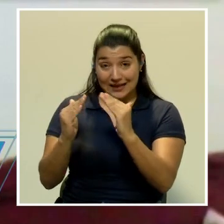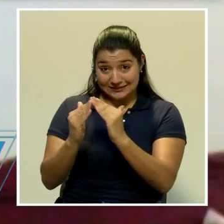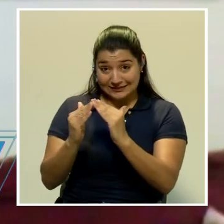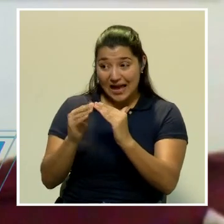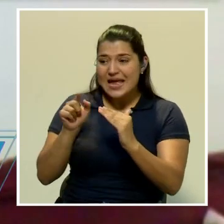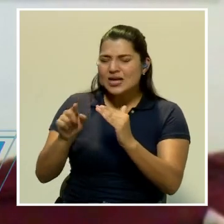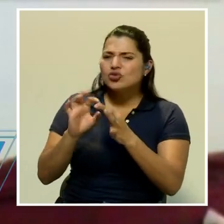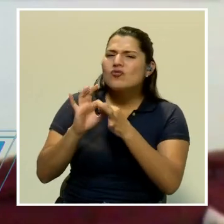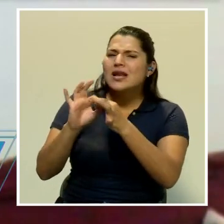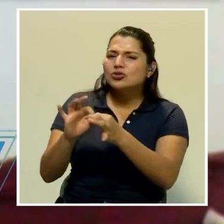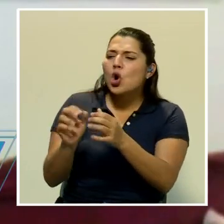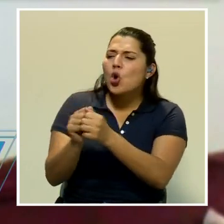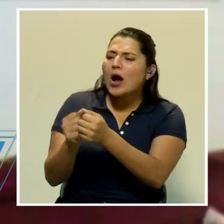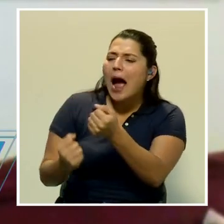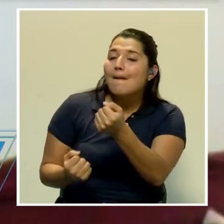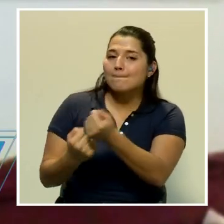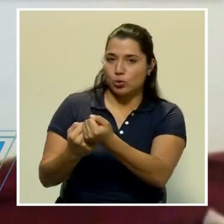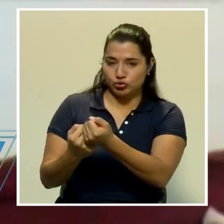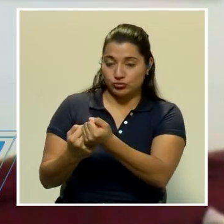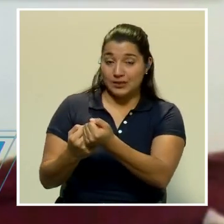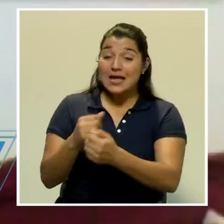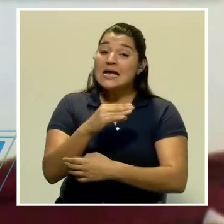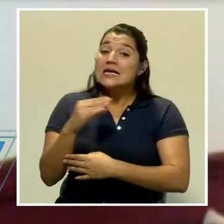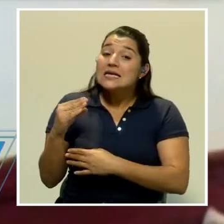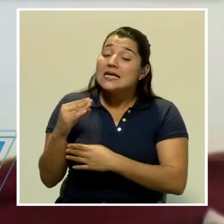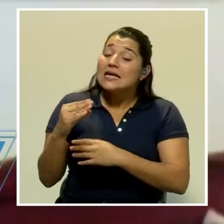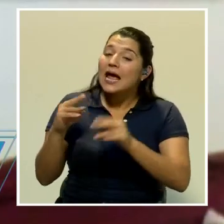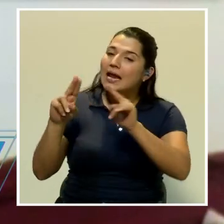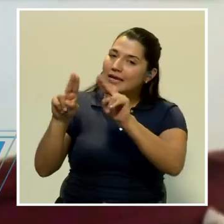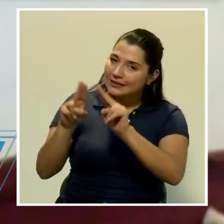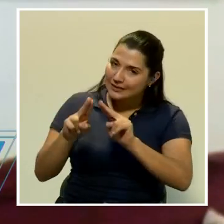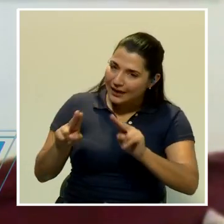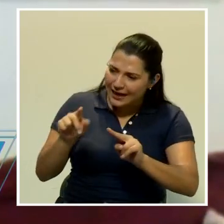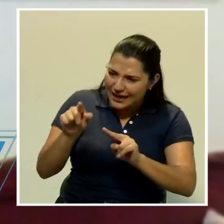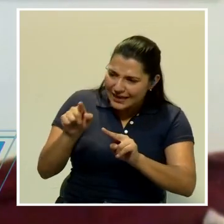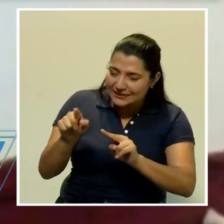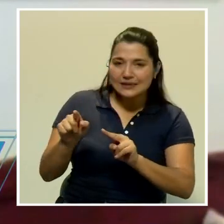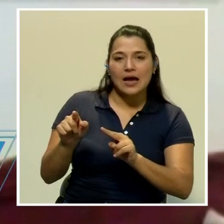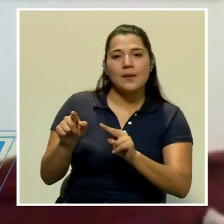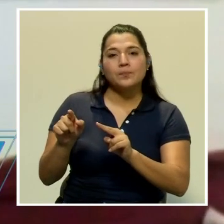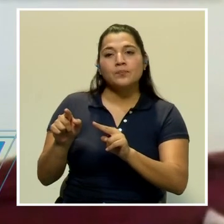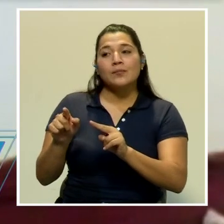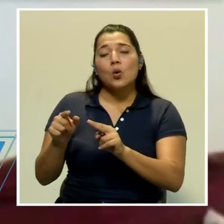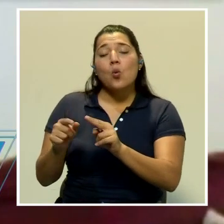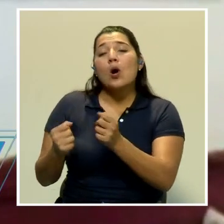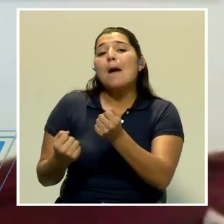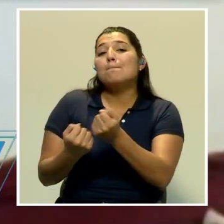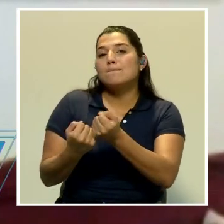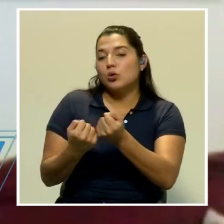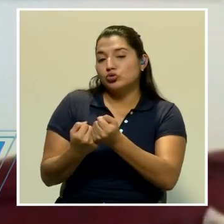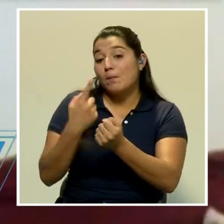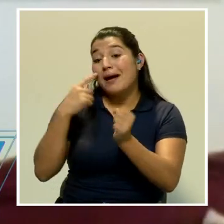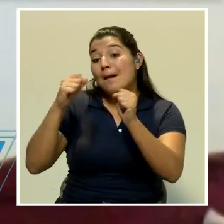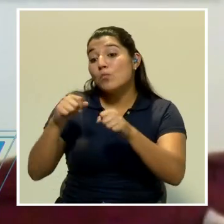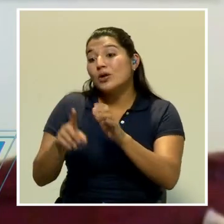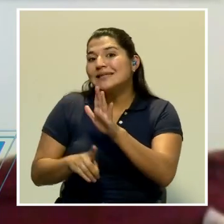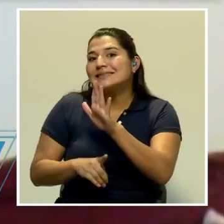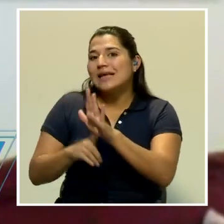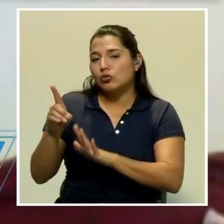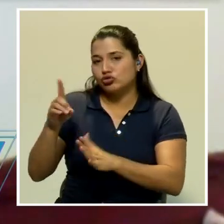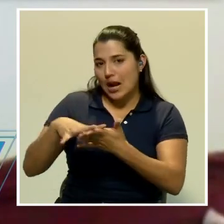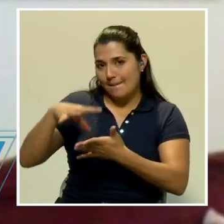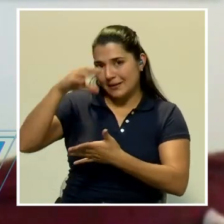y donde la Internet ha sido una de las herramientas de desarrollar de ciertos recursos